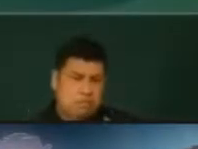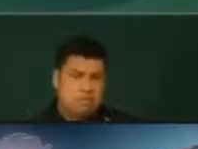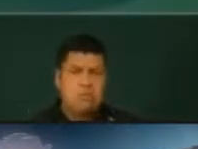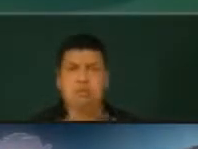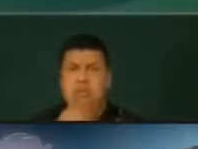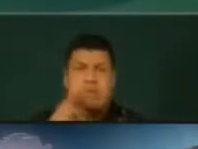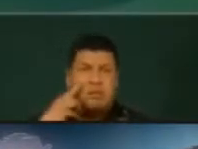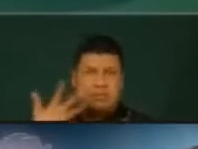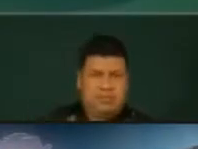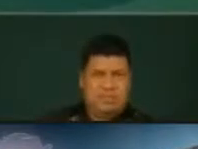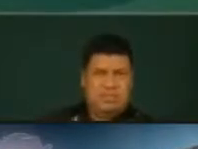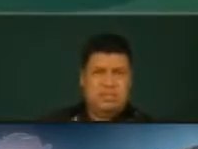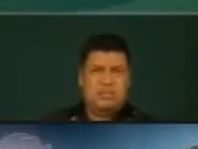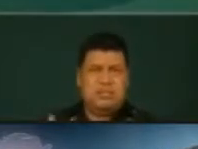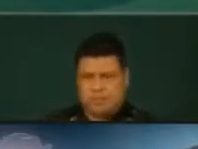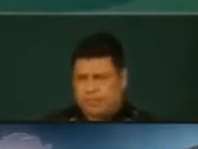ustedes.